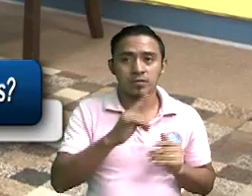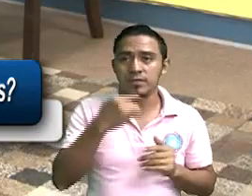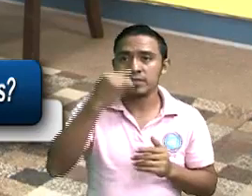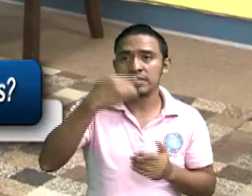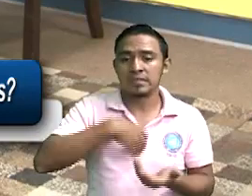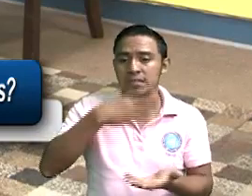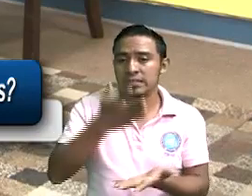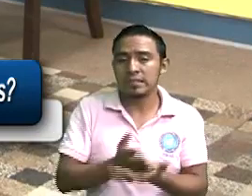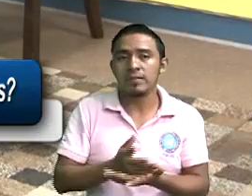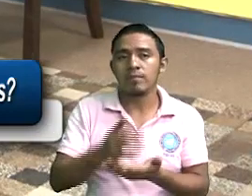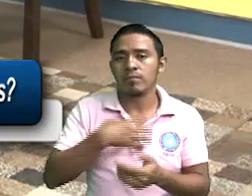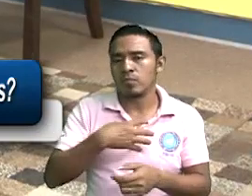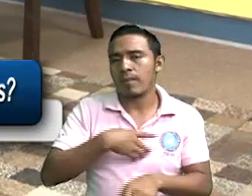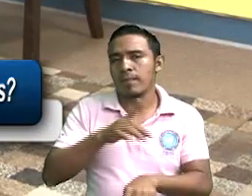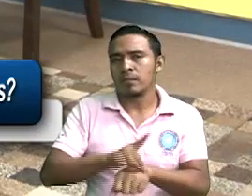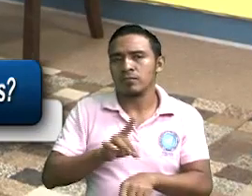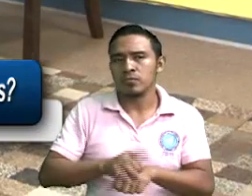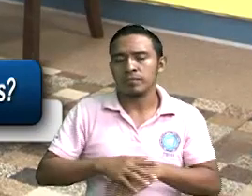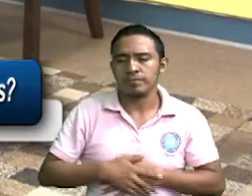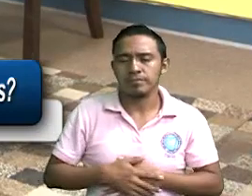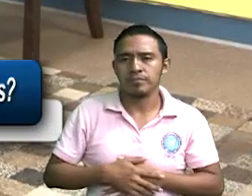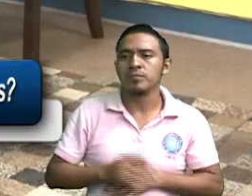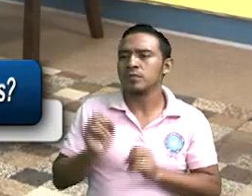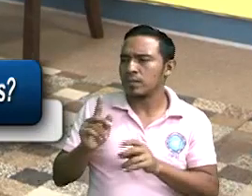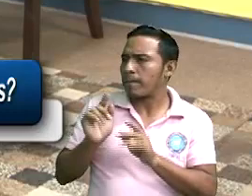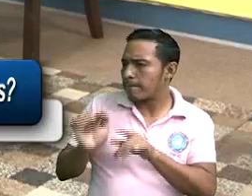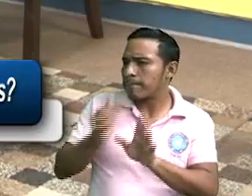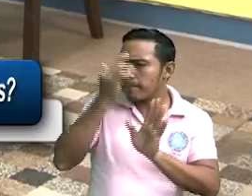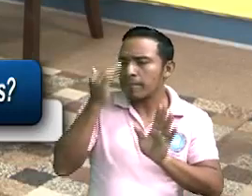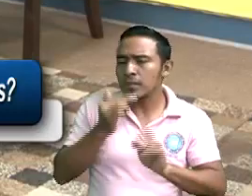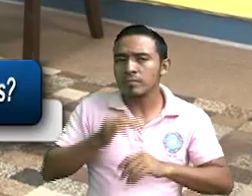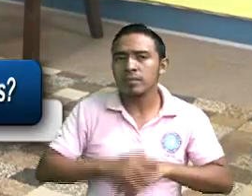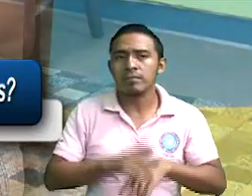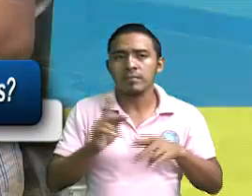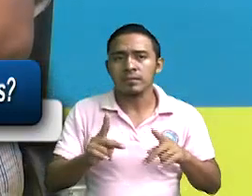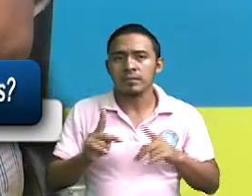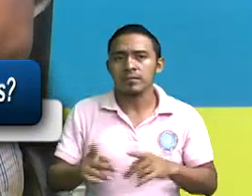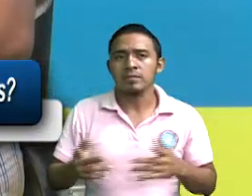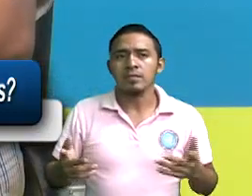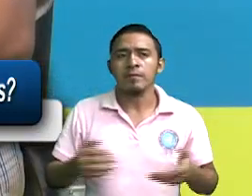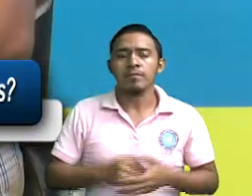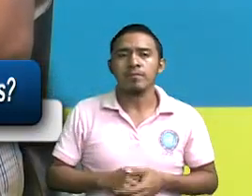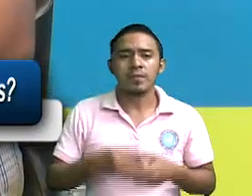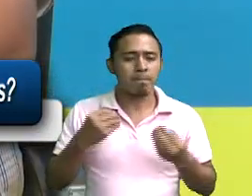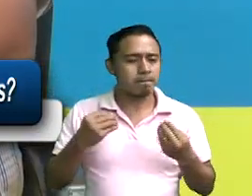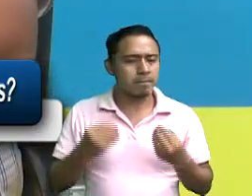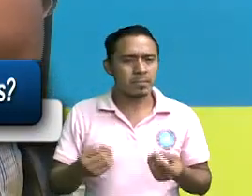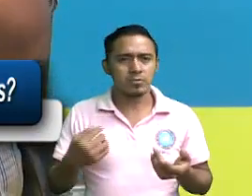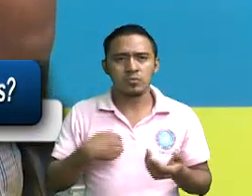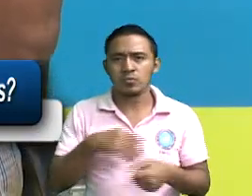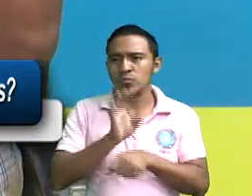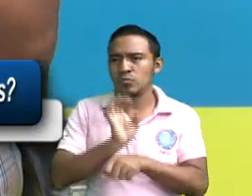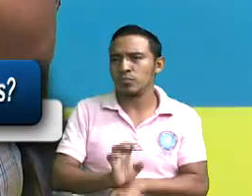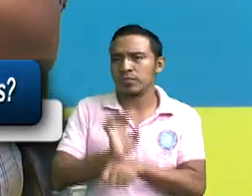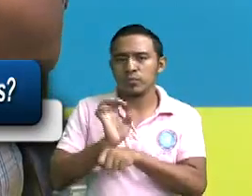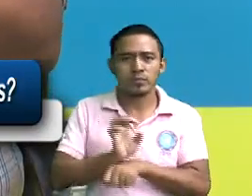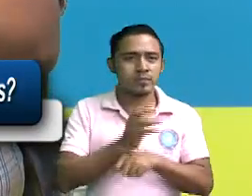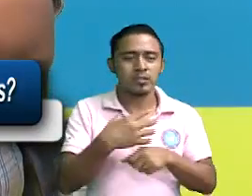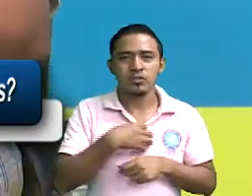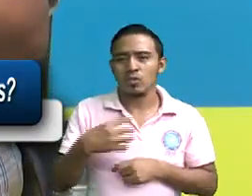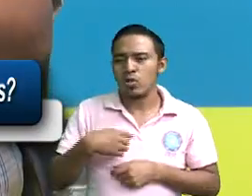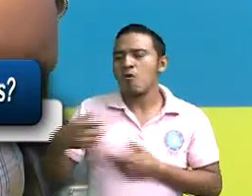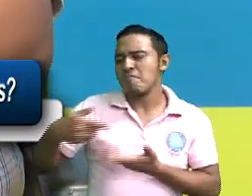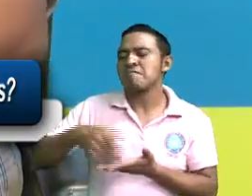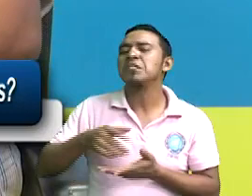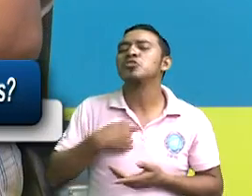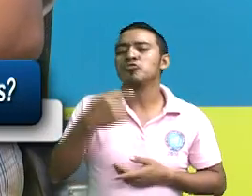el médico. Doctor, deteniéndonos un poquito en eso, los nicaragüenses, pues, ¿verdad? Somos muy dados a todos recetamos,